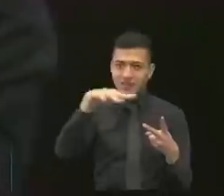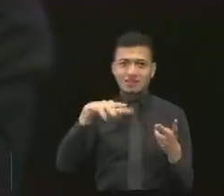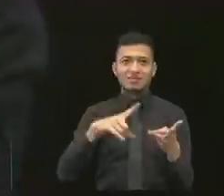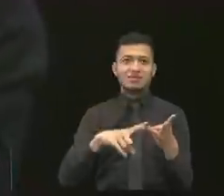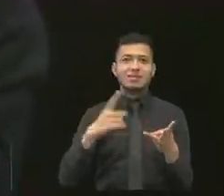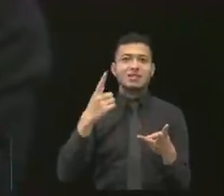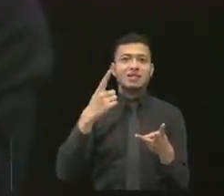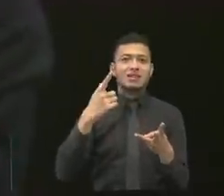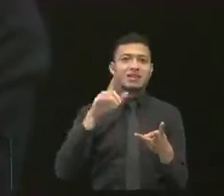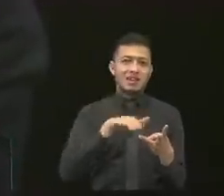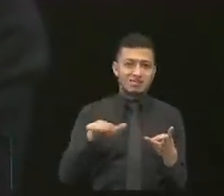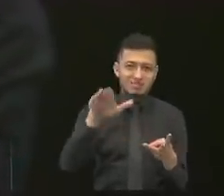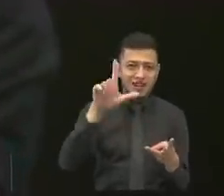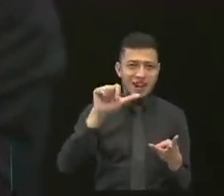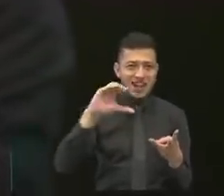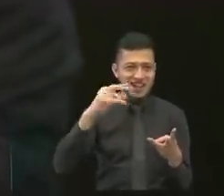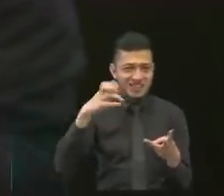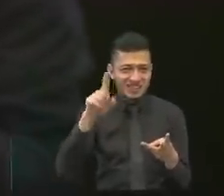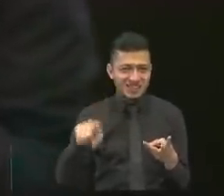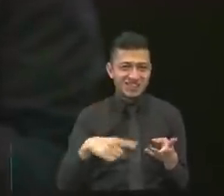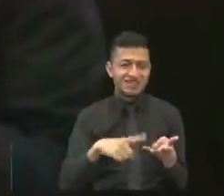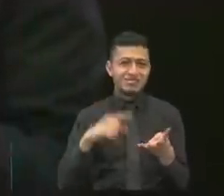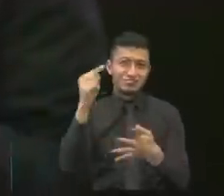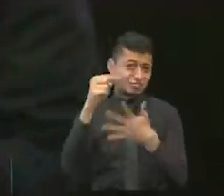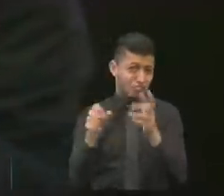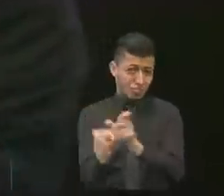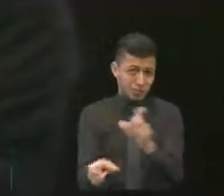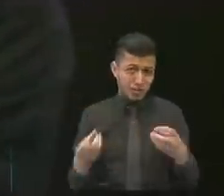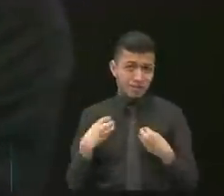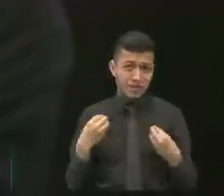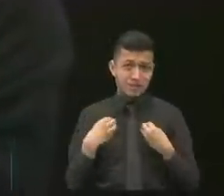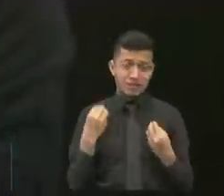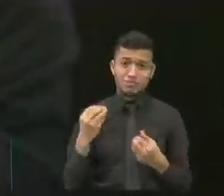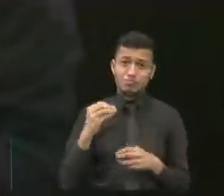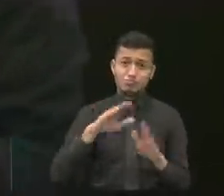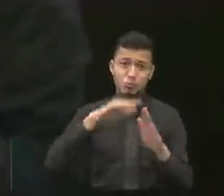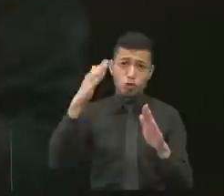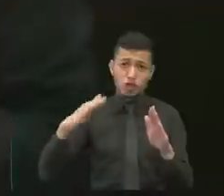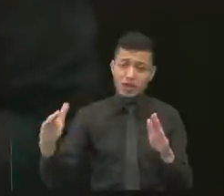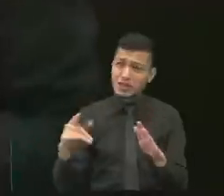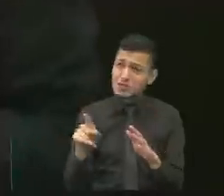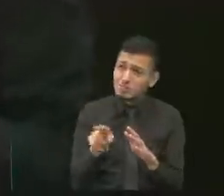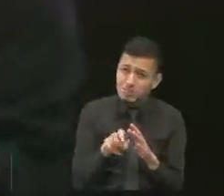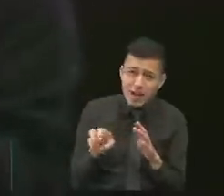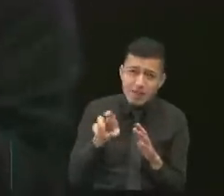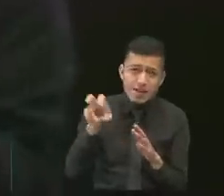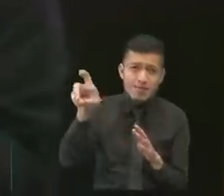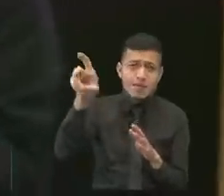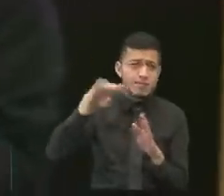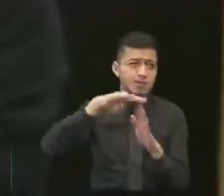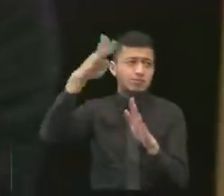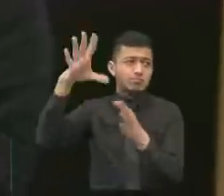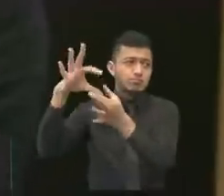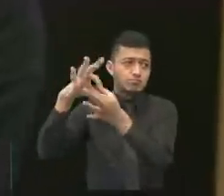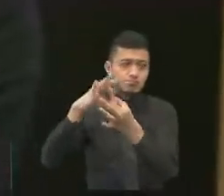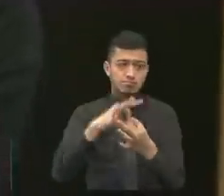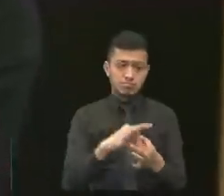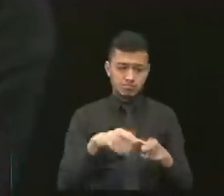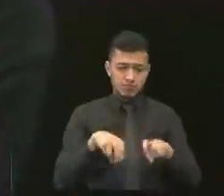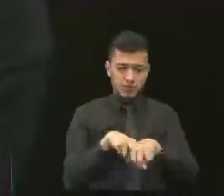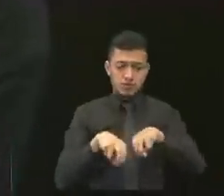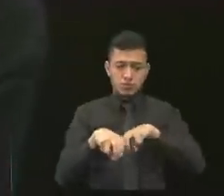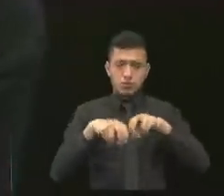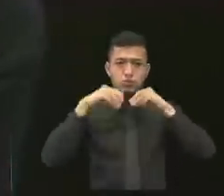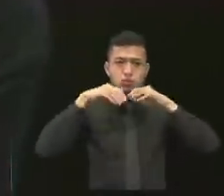Girardot, etcétera, mucha gente que vive sobre la cima de la montaña y que tiene que bajar a conectarse con el transporte público de